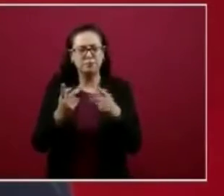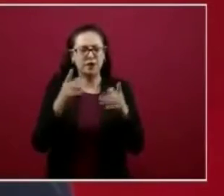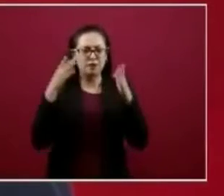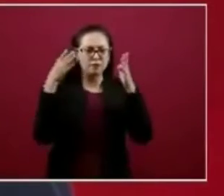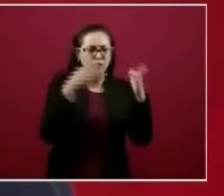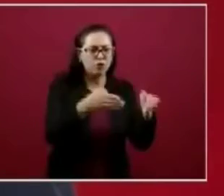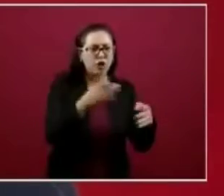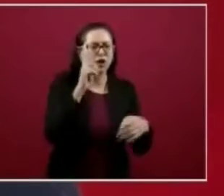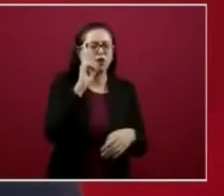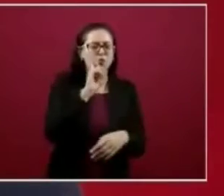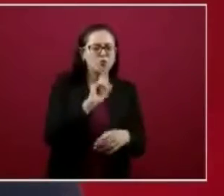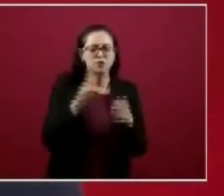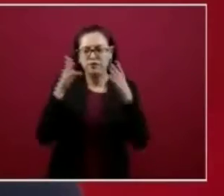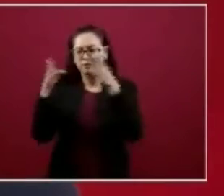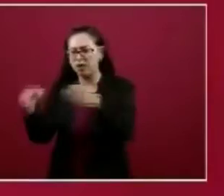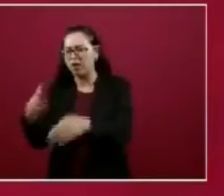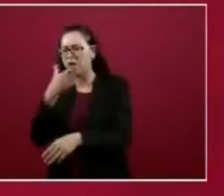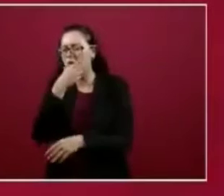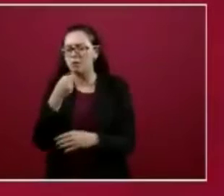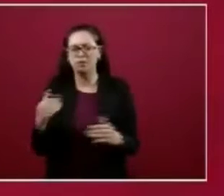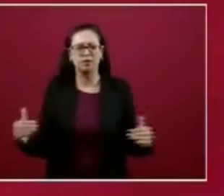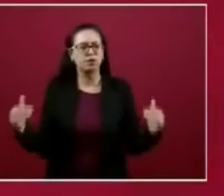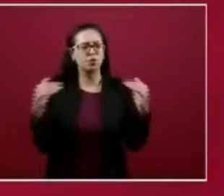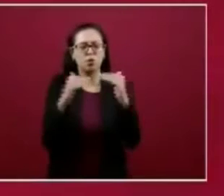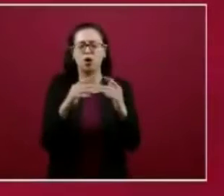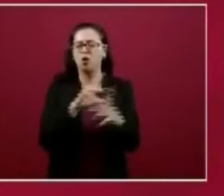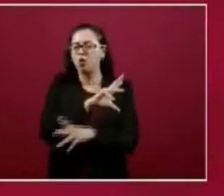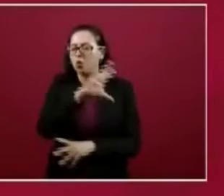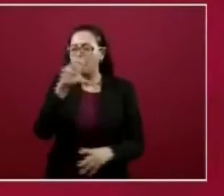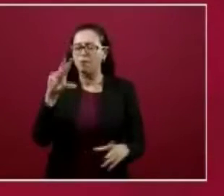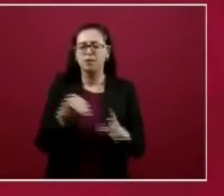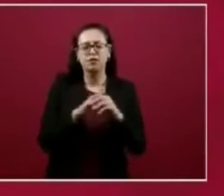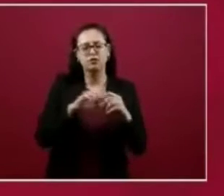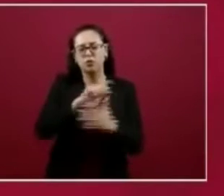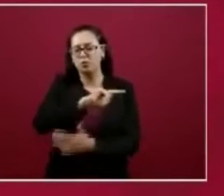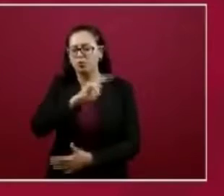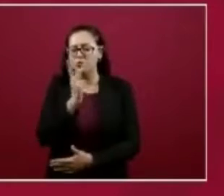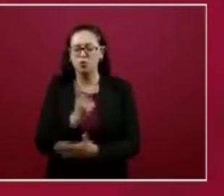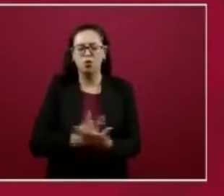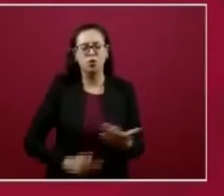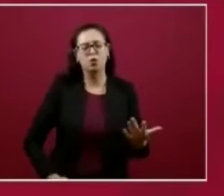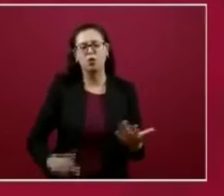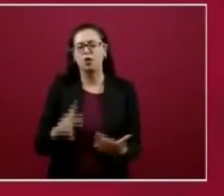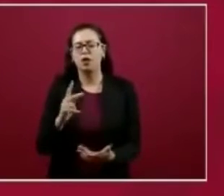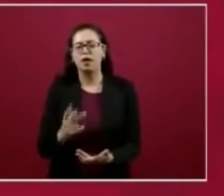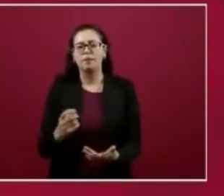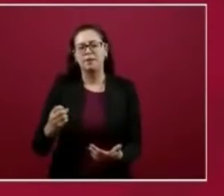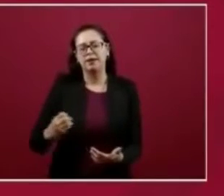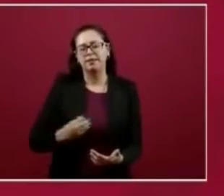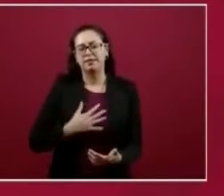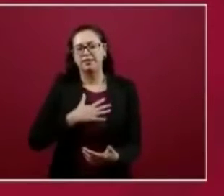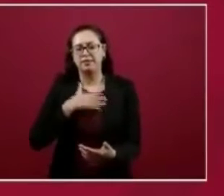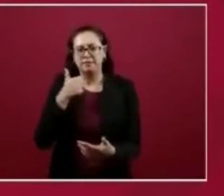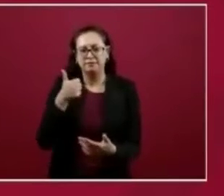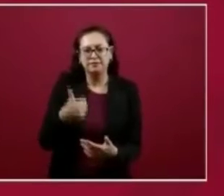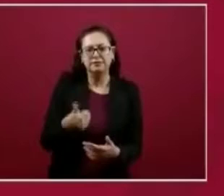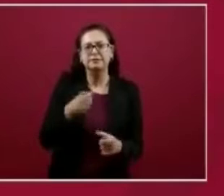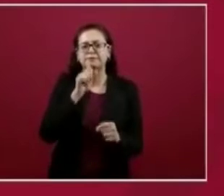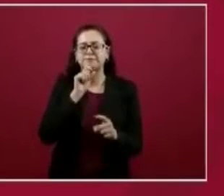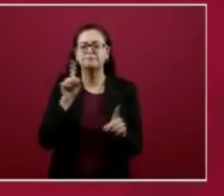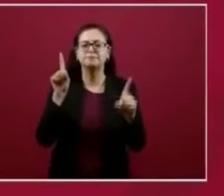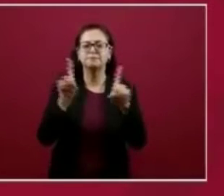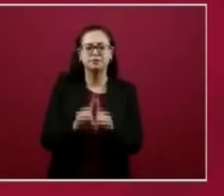todos los programas de bienestar, todas las acciones del gobierno.